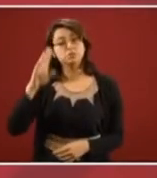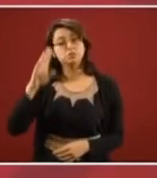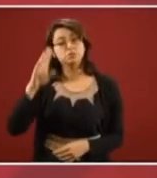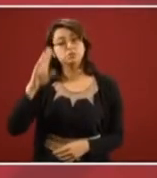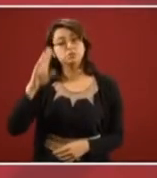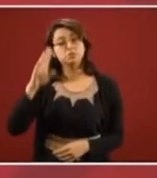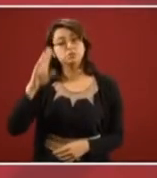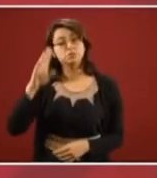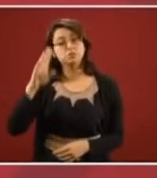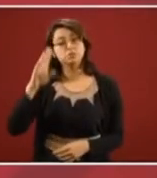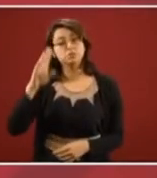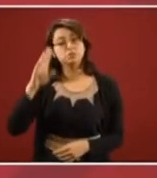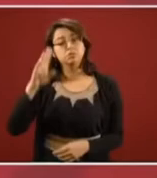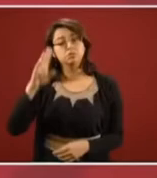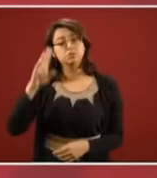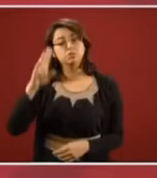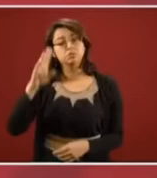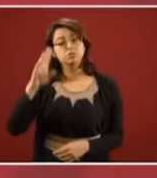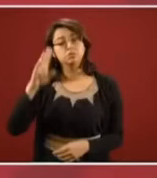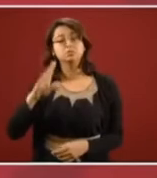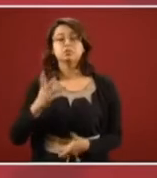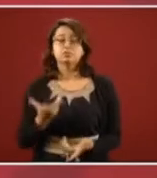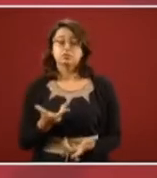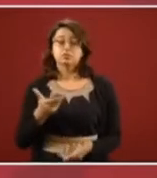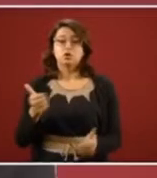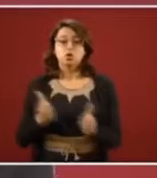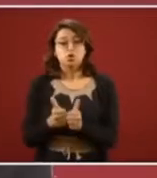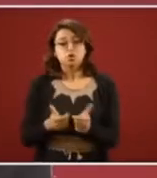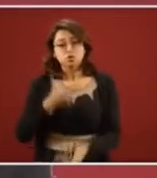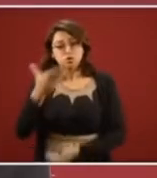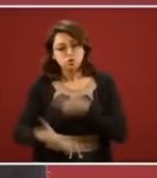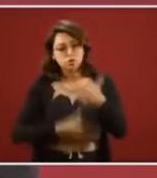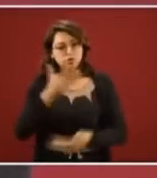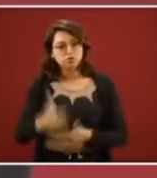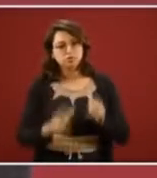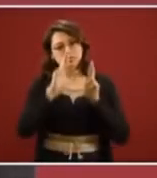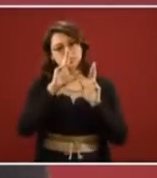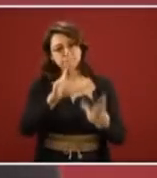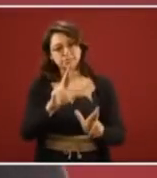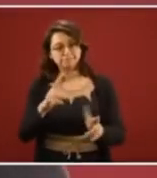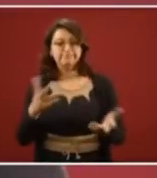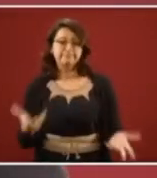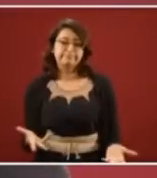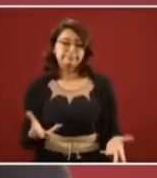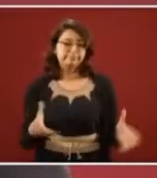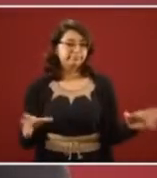en every respecto meter conservadores